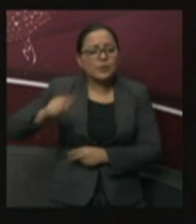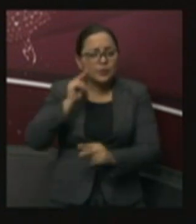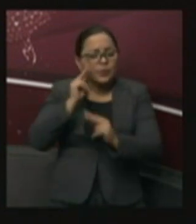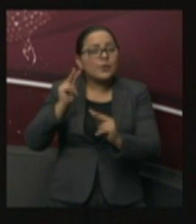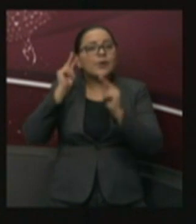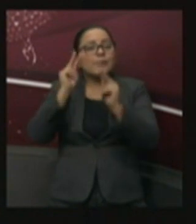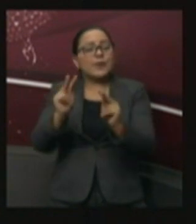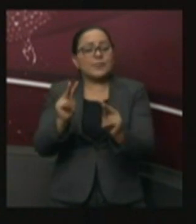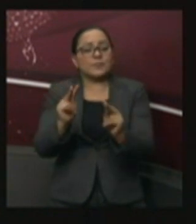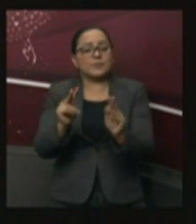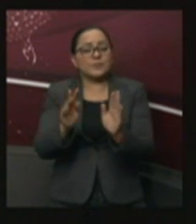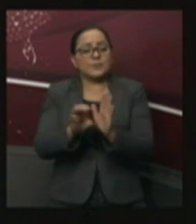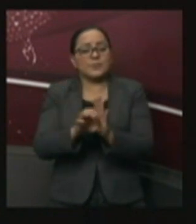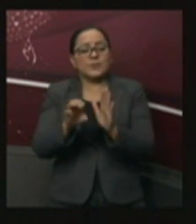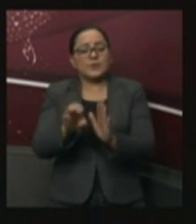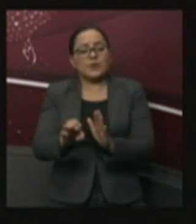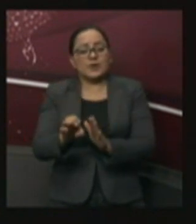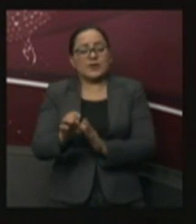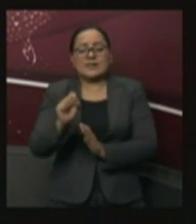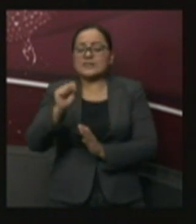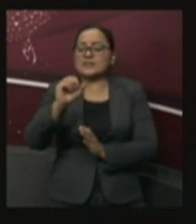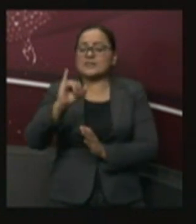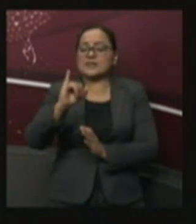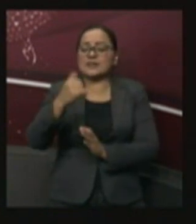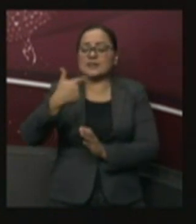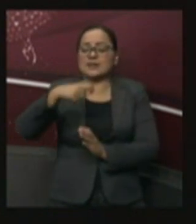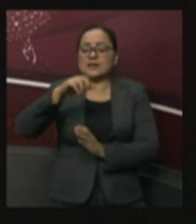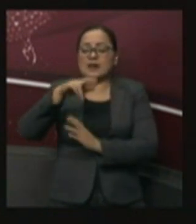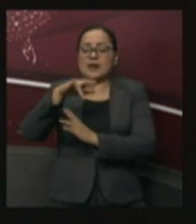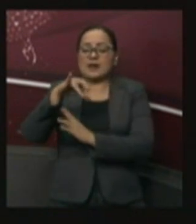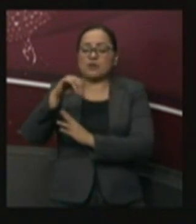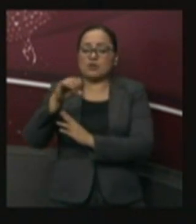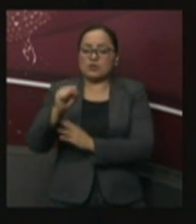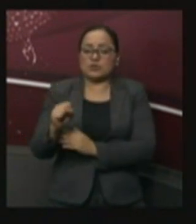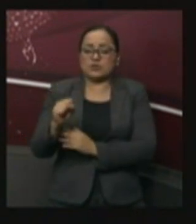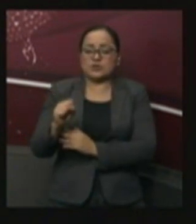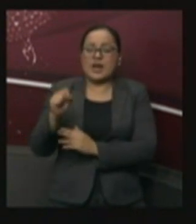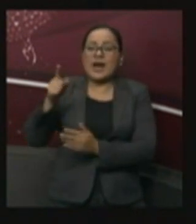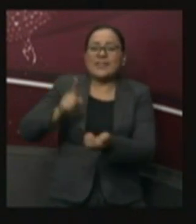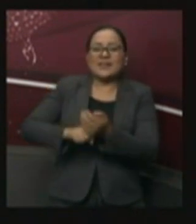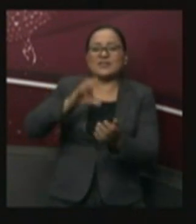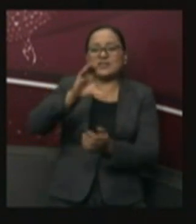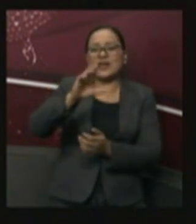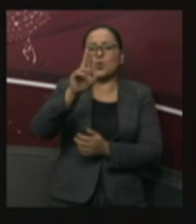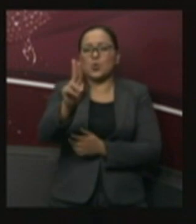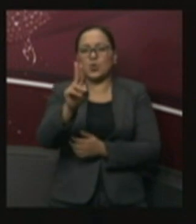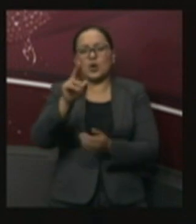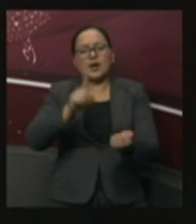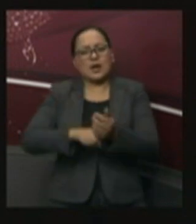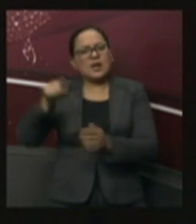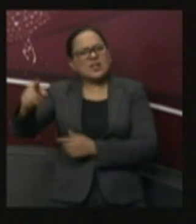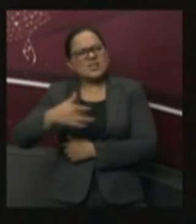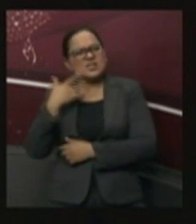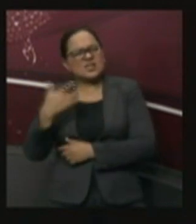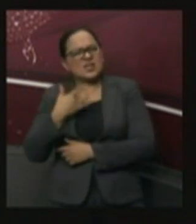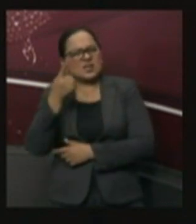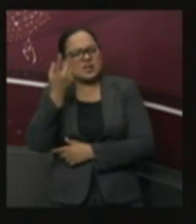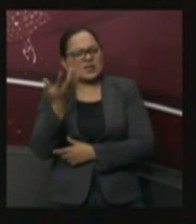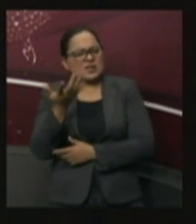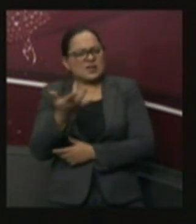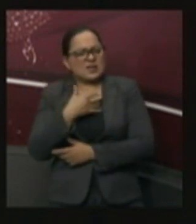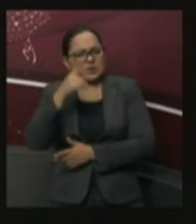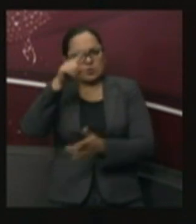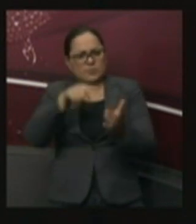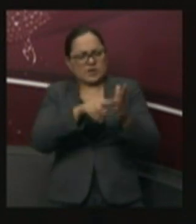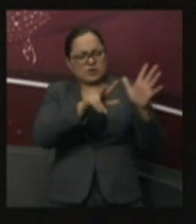mural como el de Siqueiros, en Ciudad Universitaria, en el que se pregunta 1800